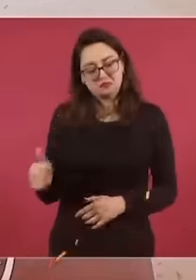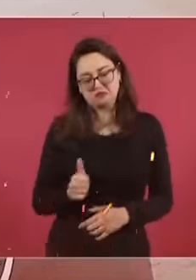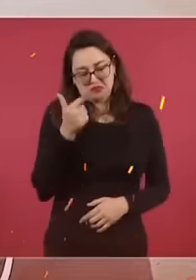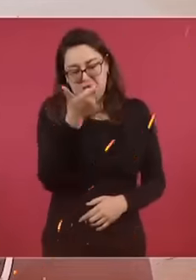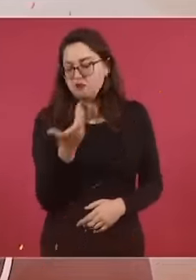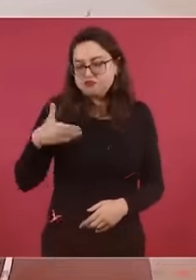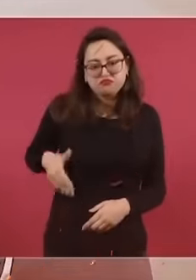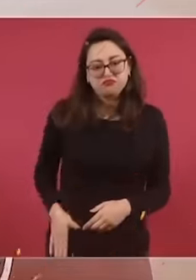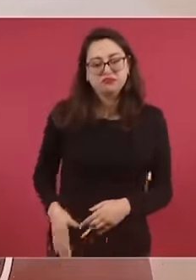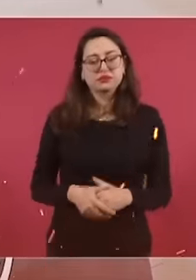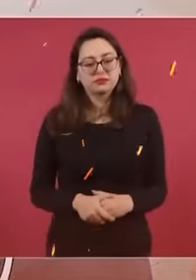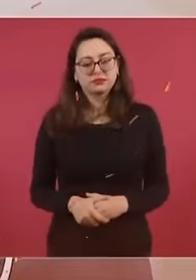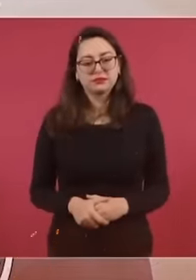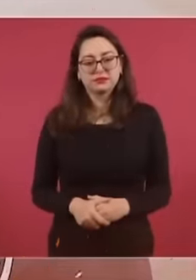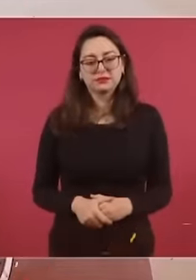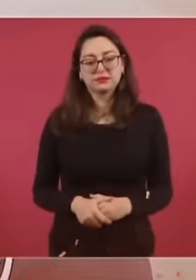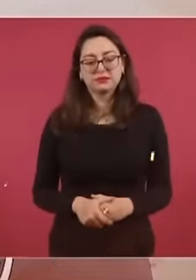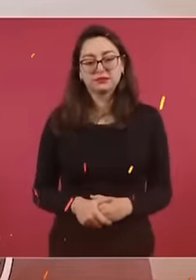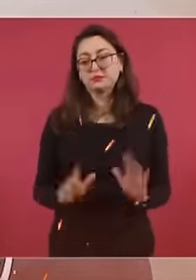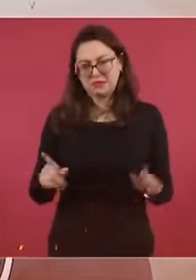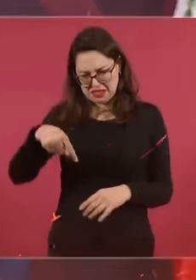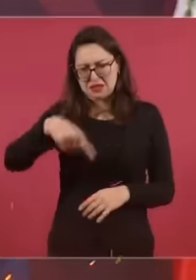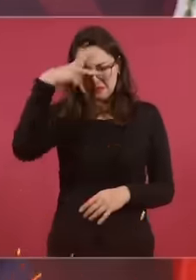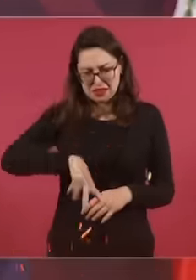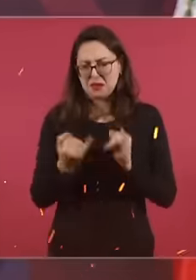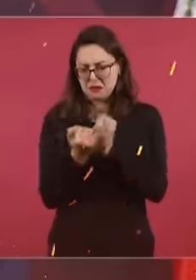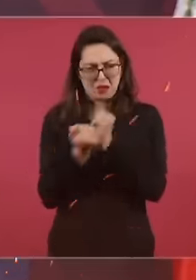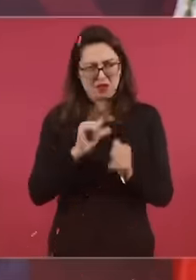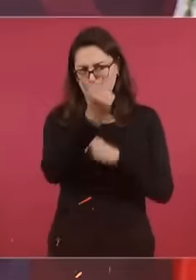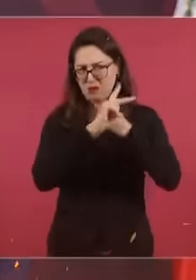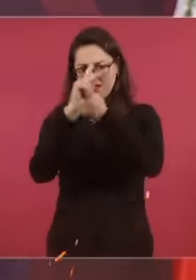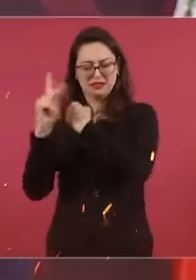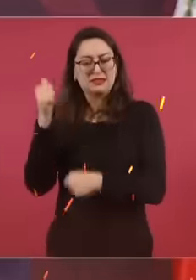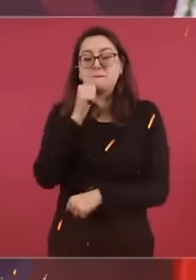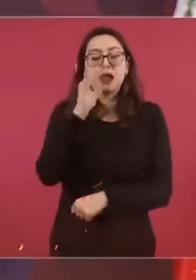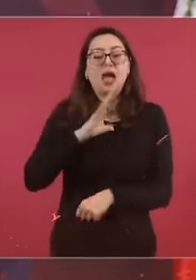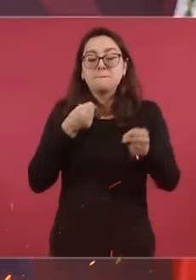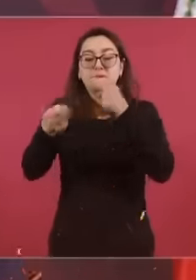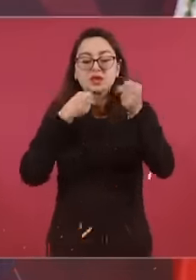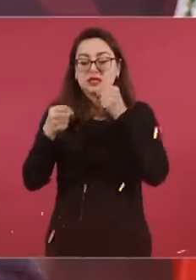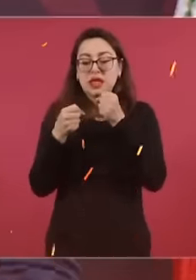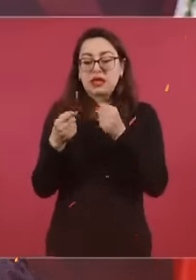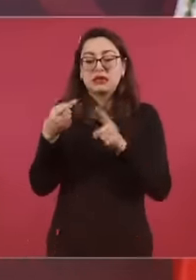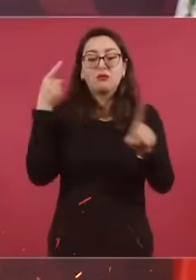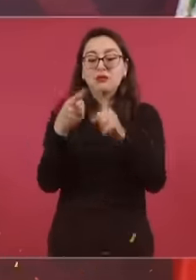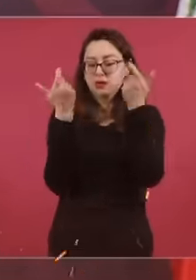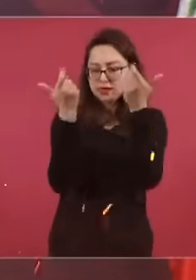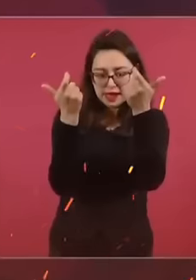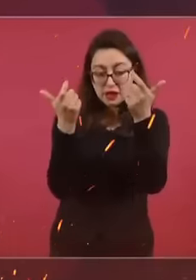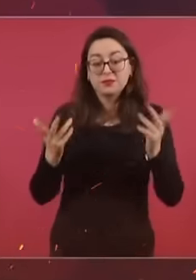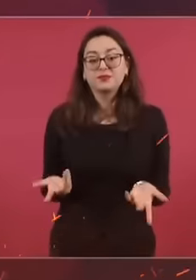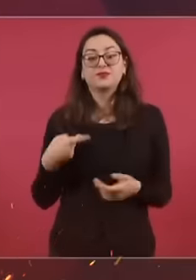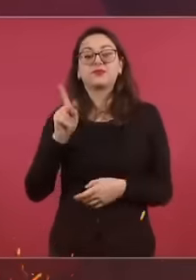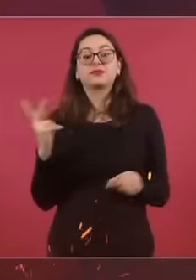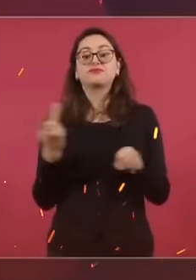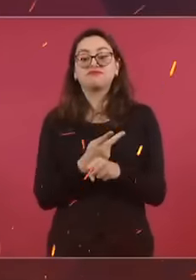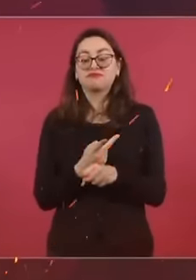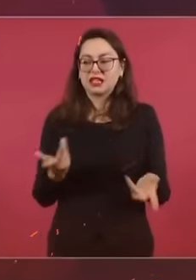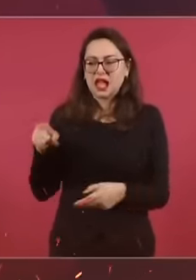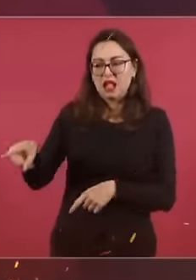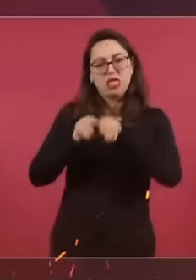mercenario del periodismo, como los hay en México, los hay en Estados Unidos y en todo el mundo. Pero eso tiene que ver con el Departamento de Estado,